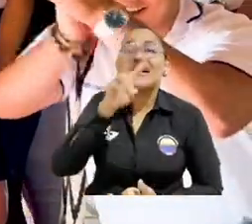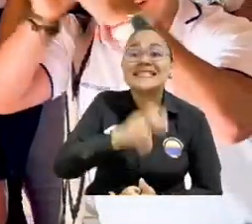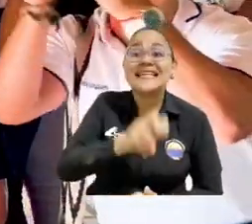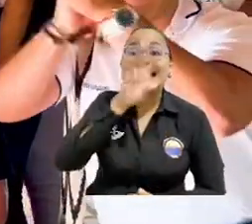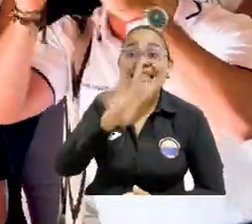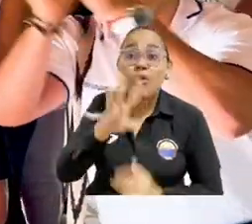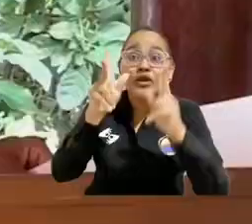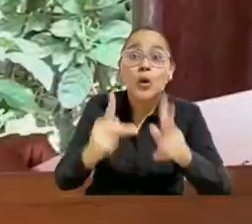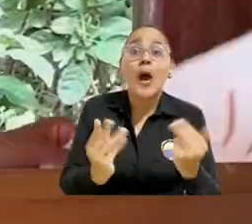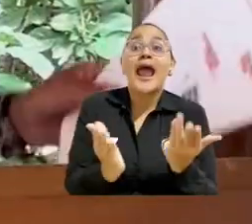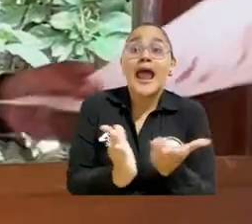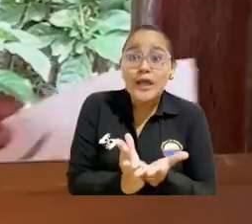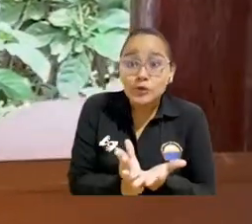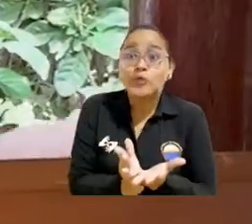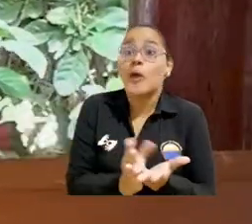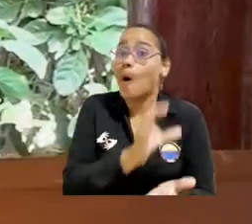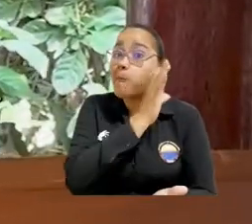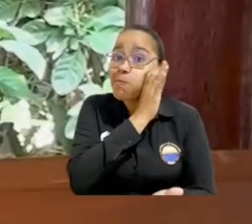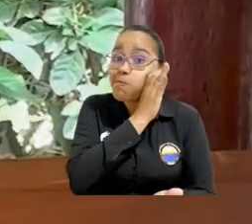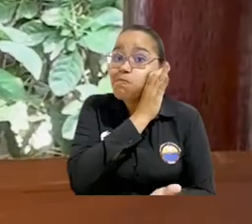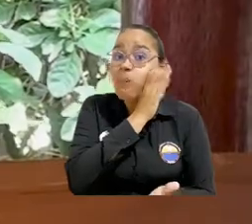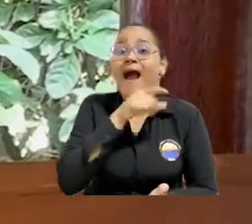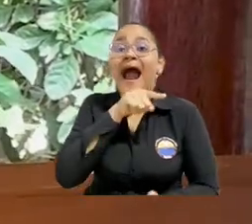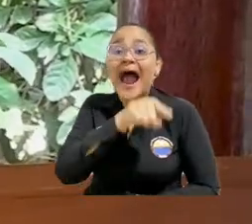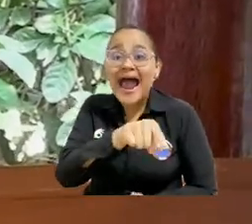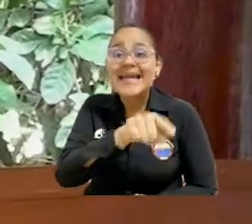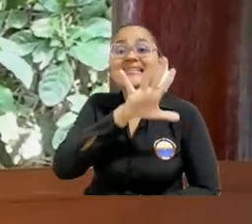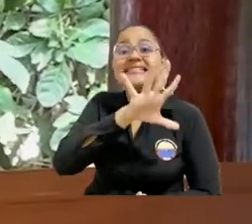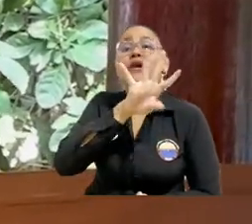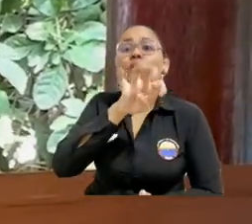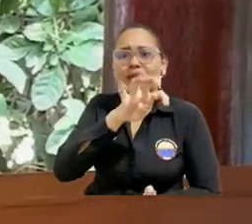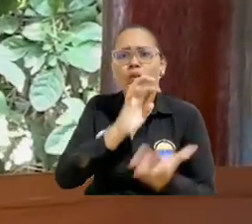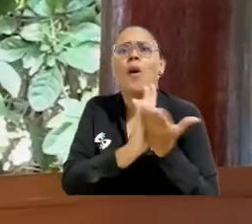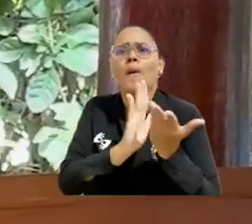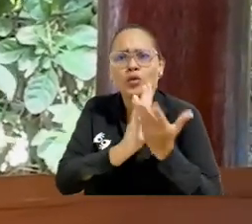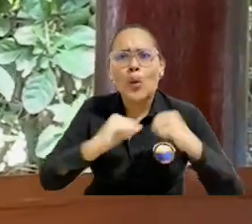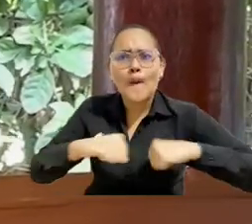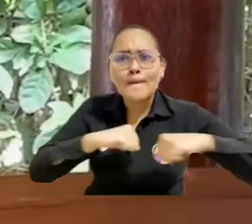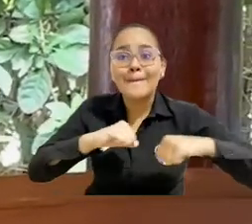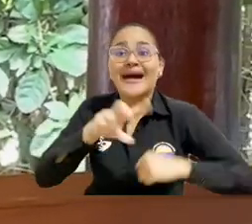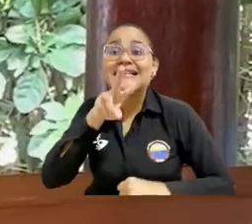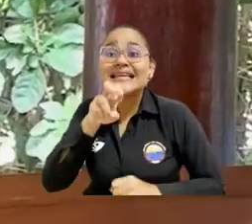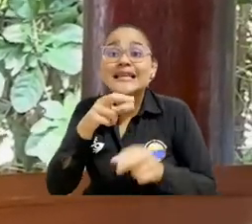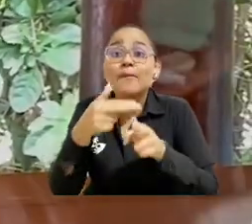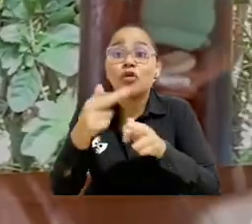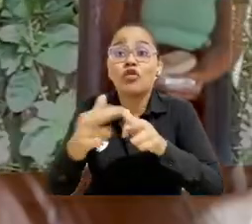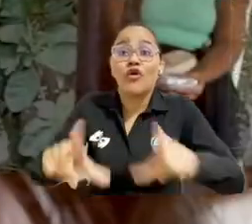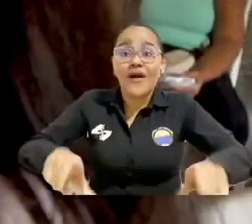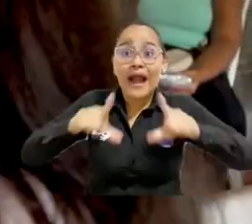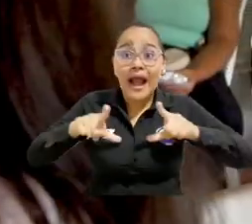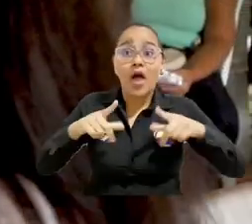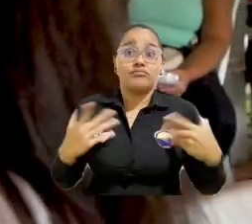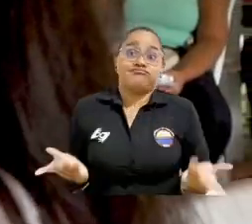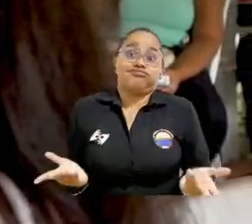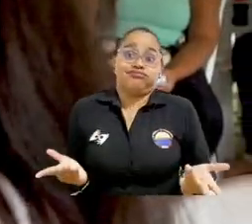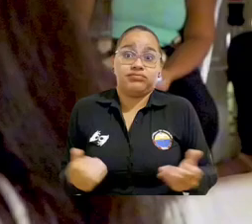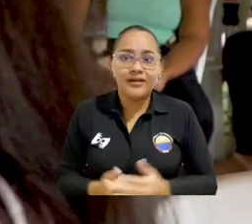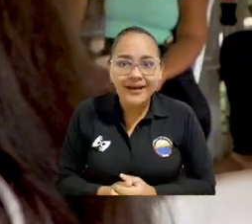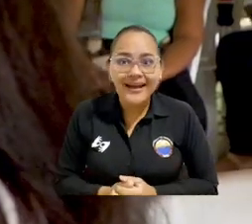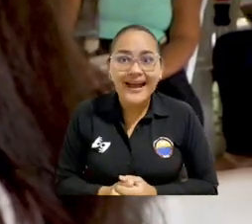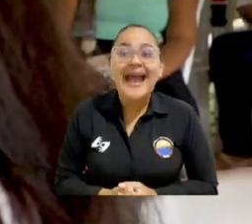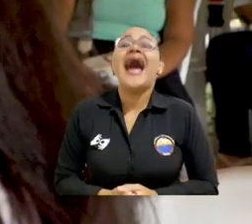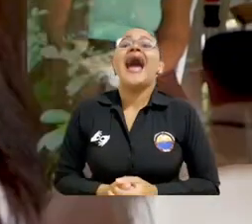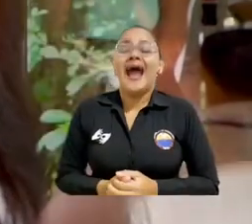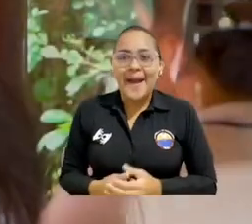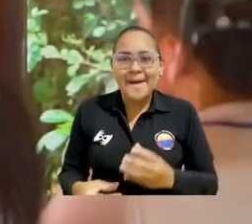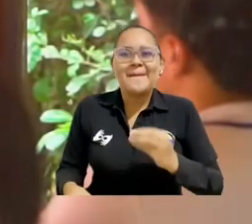hay 74 estudiantes beneficiarios de esos 59 activos, 7 que están en proceso de grado. O sea,